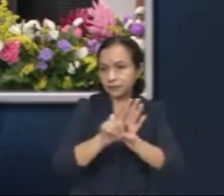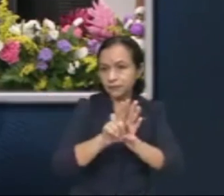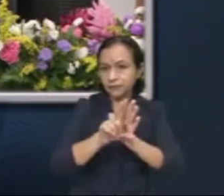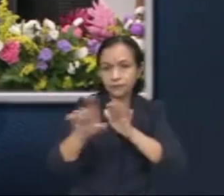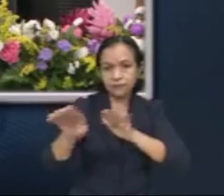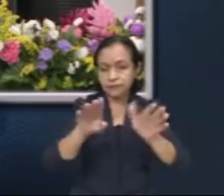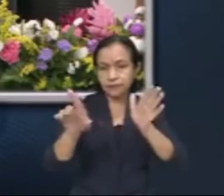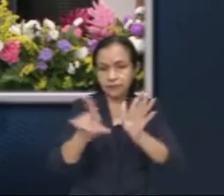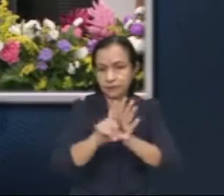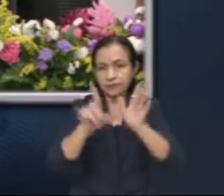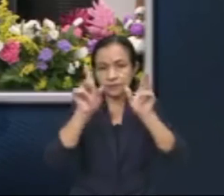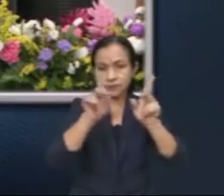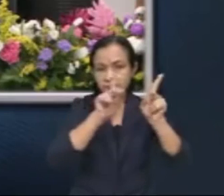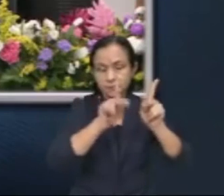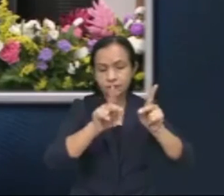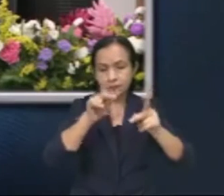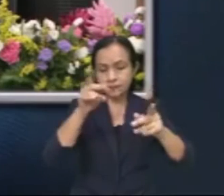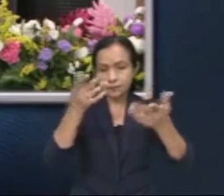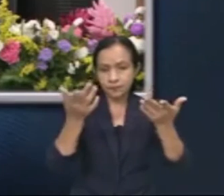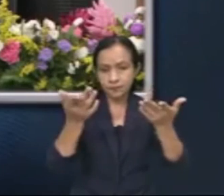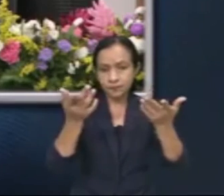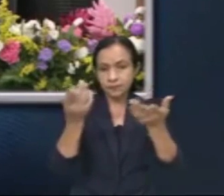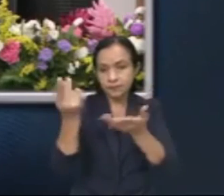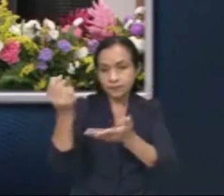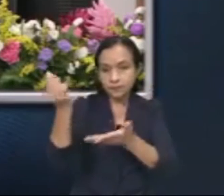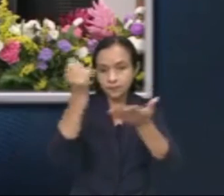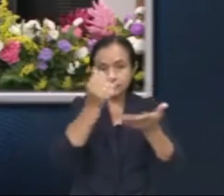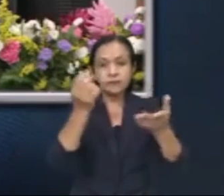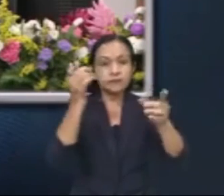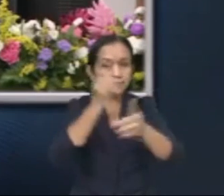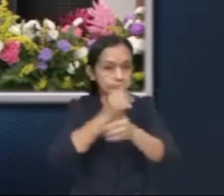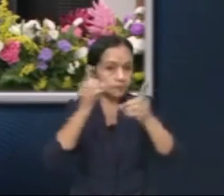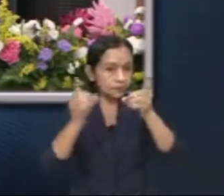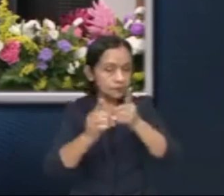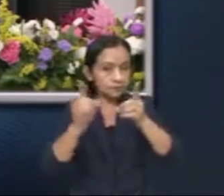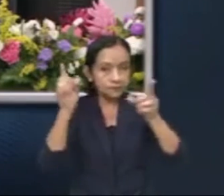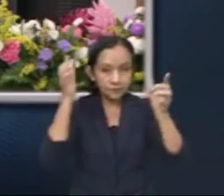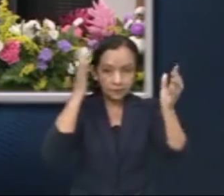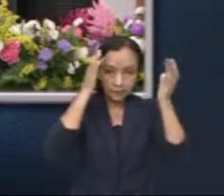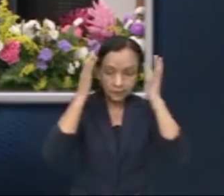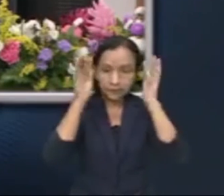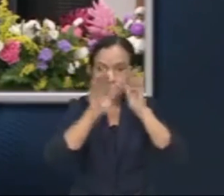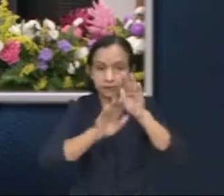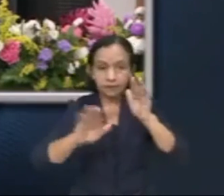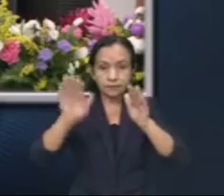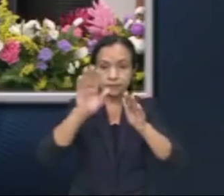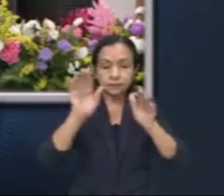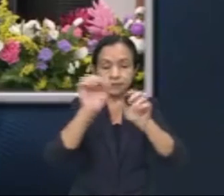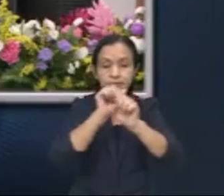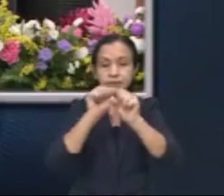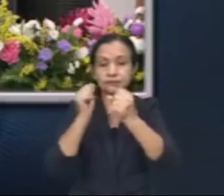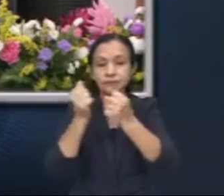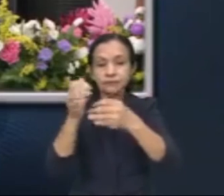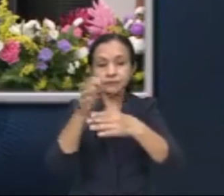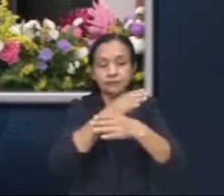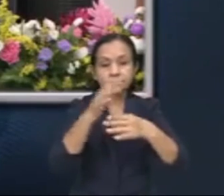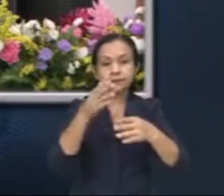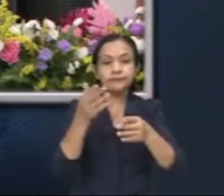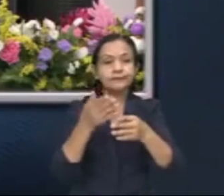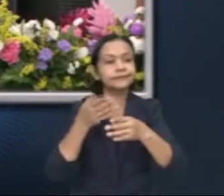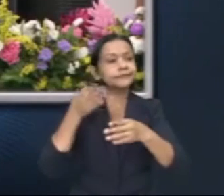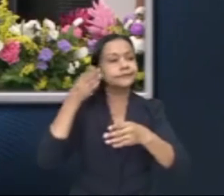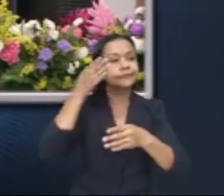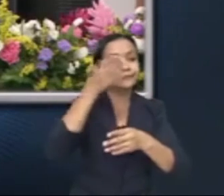deben de hacerlas las personas jurídicas sin fines de lucro, pues debería de preocuparse más bien cada asociación, de recurrir al